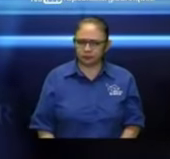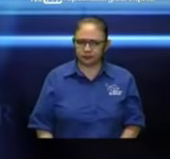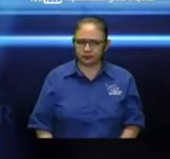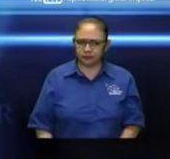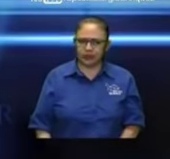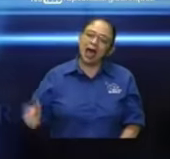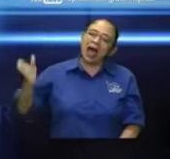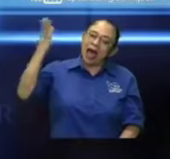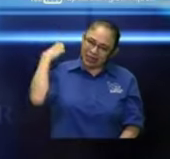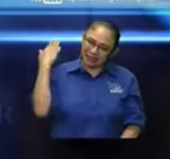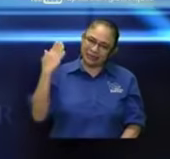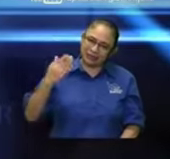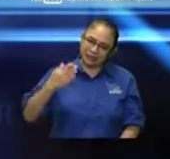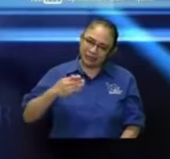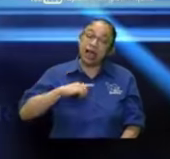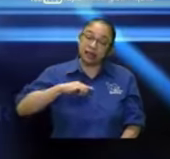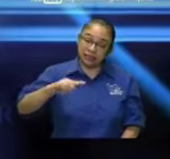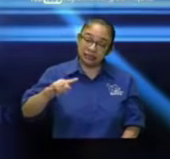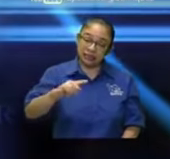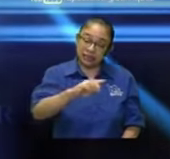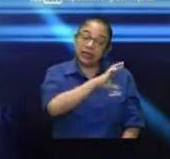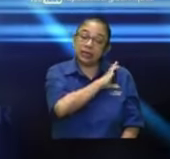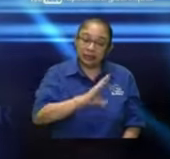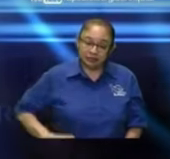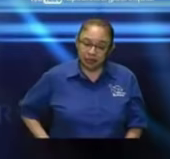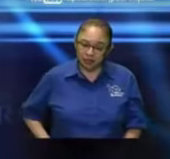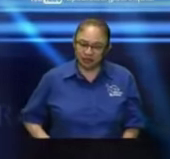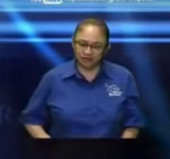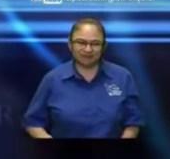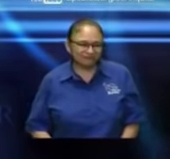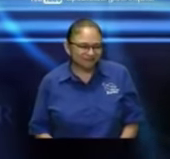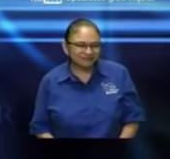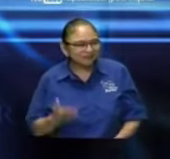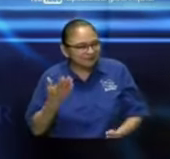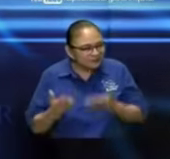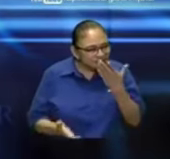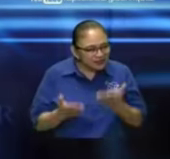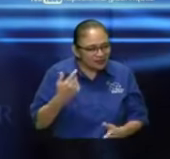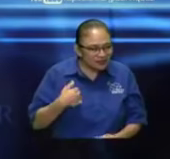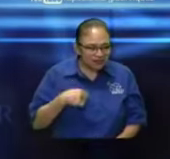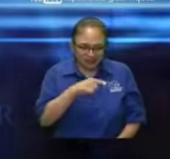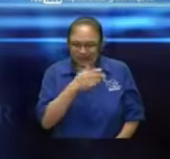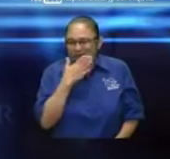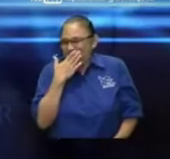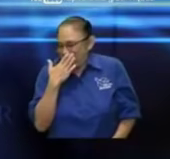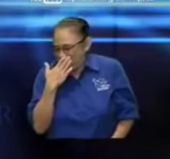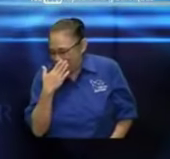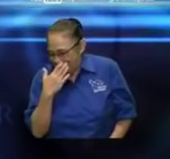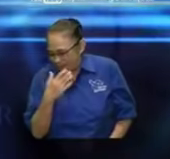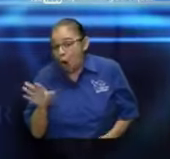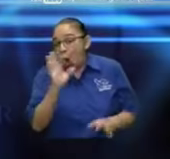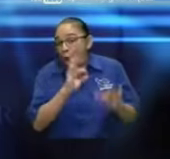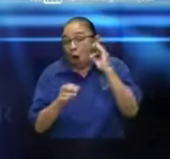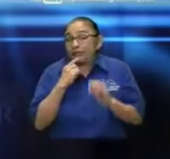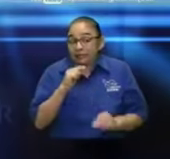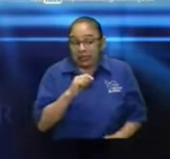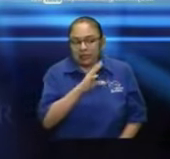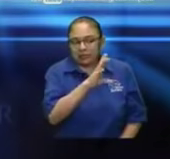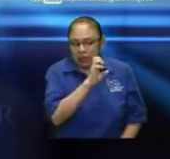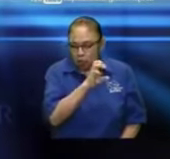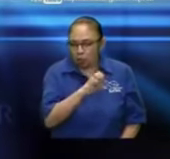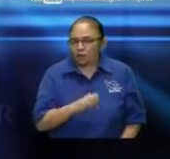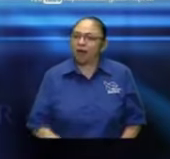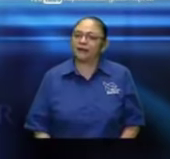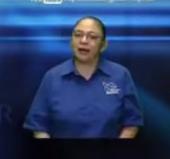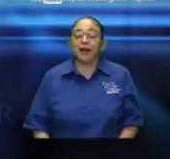Antes de ser cristiano, uno se burlaba, decía que era, se lo robaban, decía un montón de cosas porque